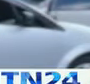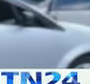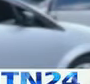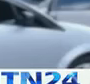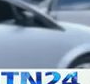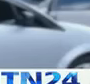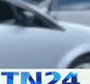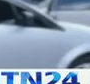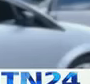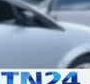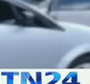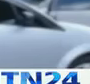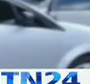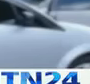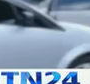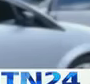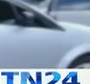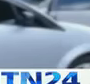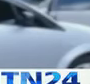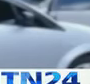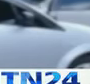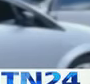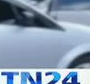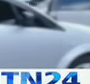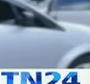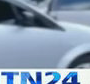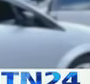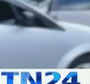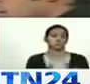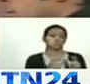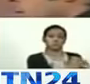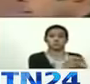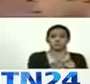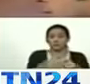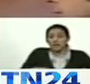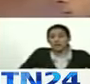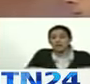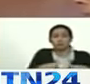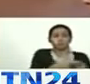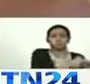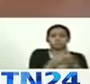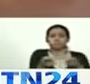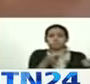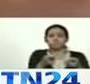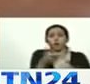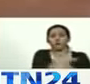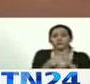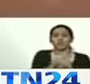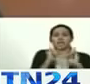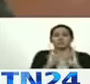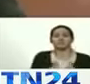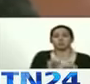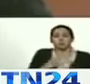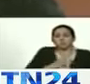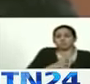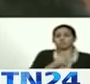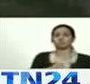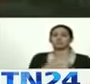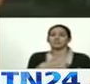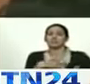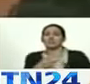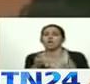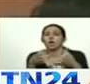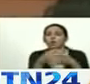cuando en Venezuela el número de homicidios va en ascenso. Tras la creación de otros 5 ministerios, el gabinete de Nicolás Maduro